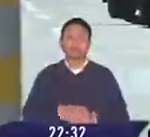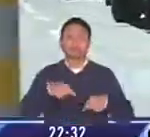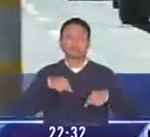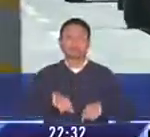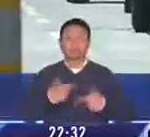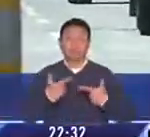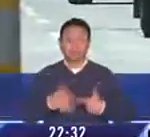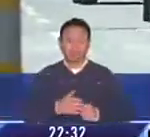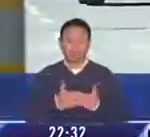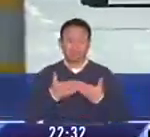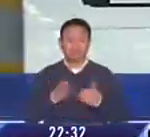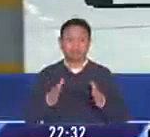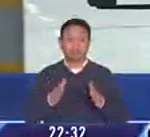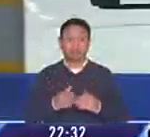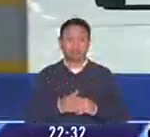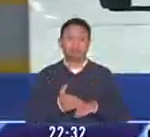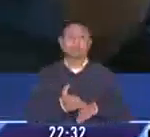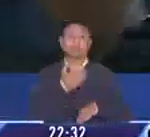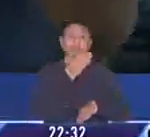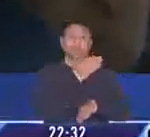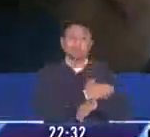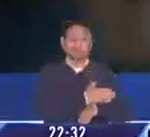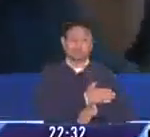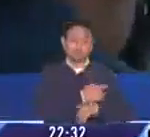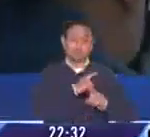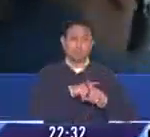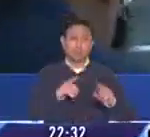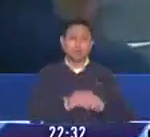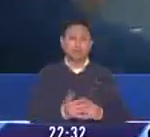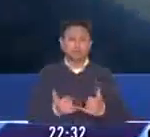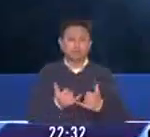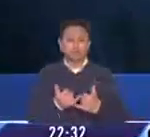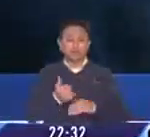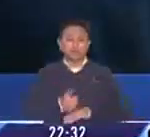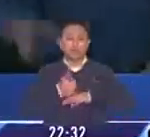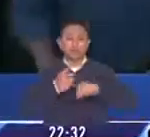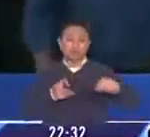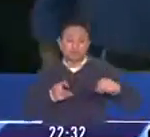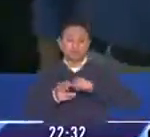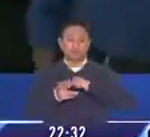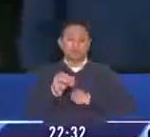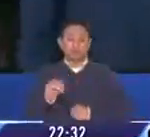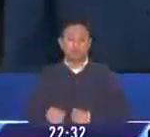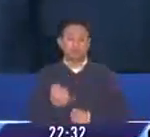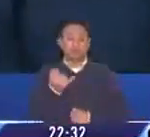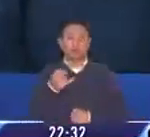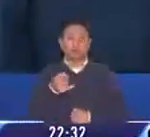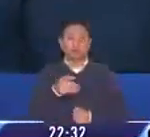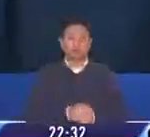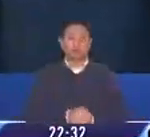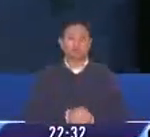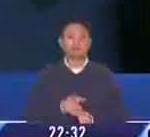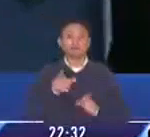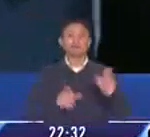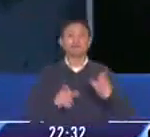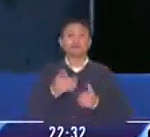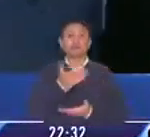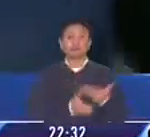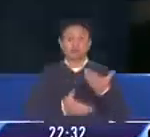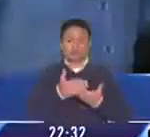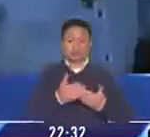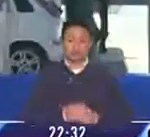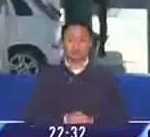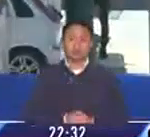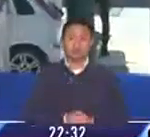habilitada al tránsito vehicular días atrás, sin embargo inaugurada por las autoridades este jueves con la presencia de moradores y comerciantes